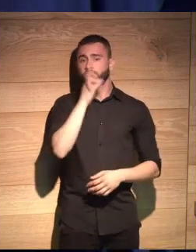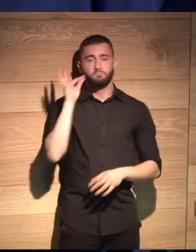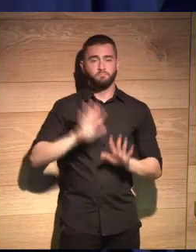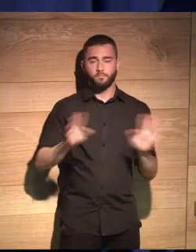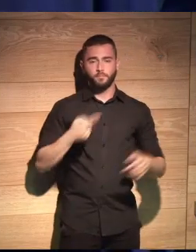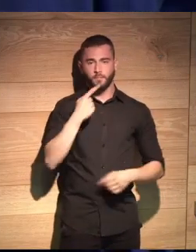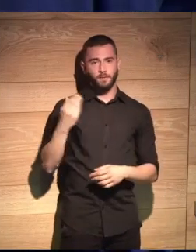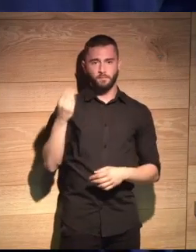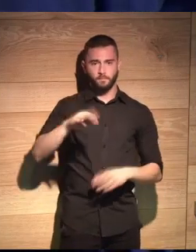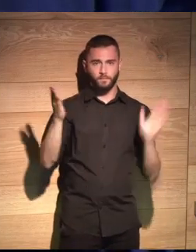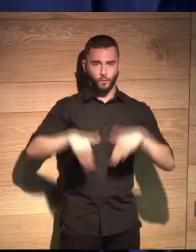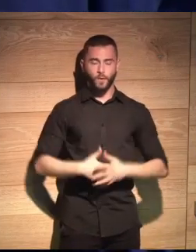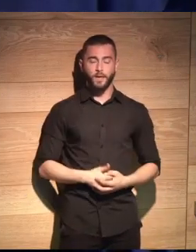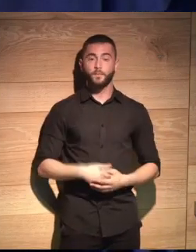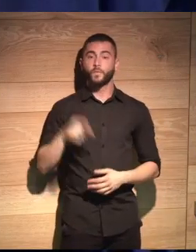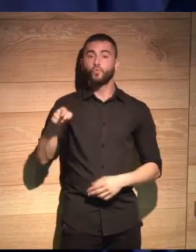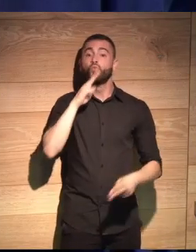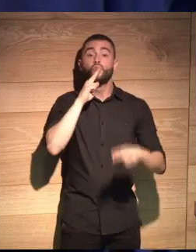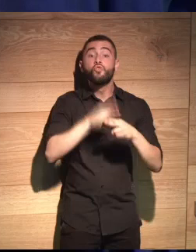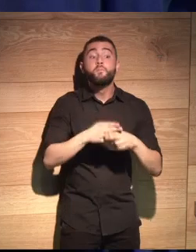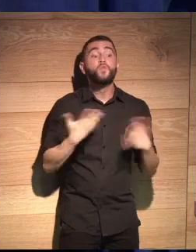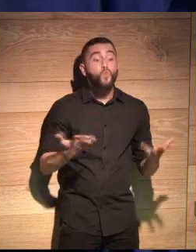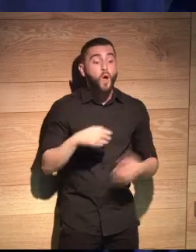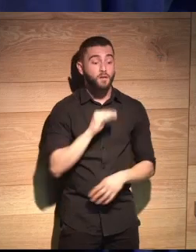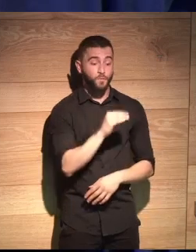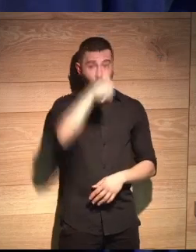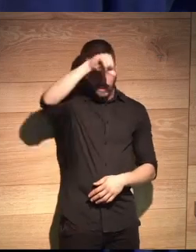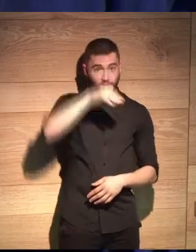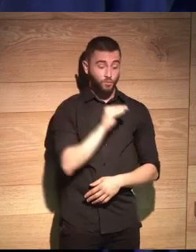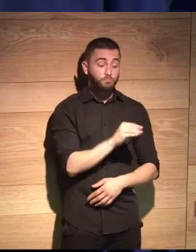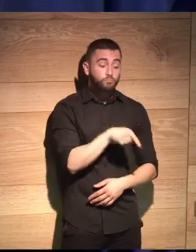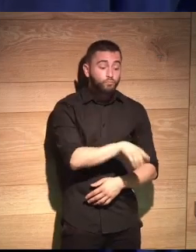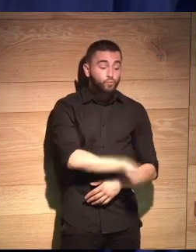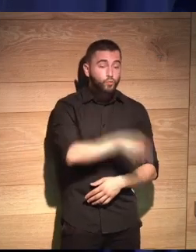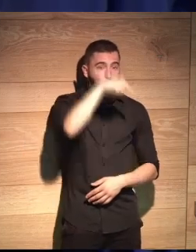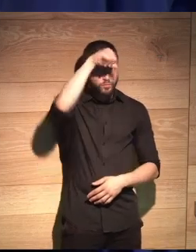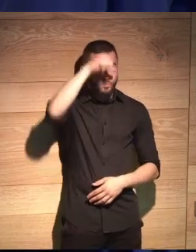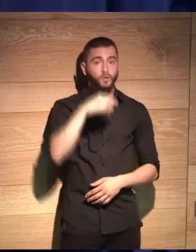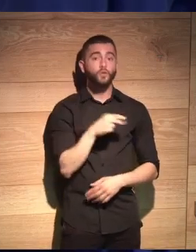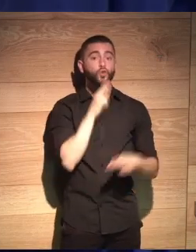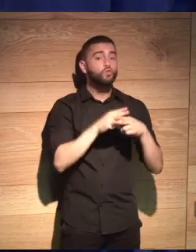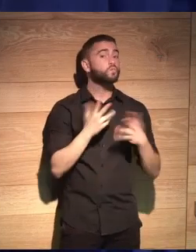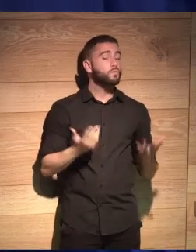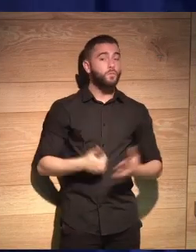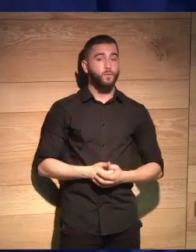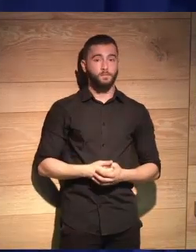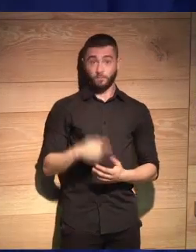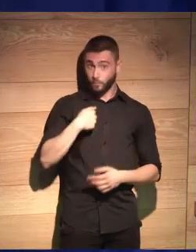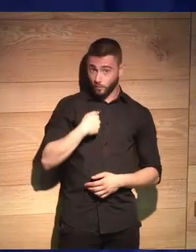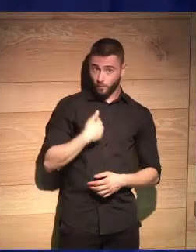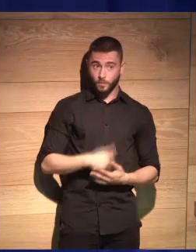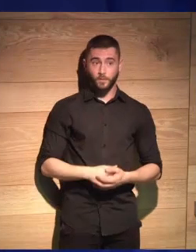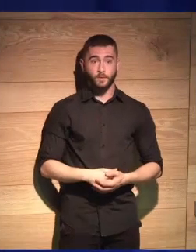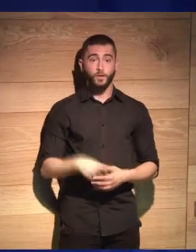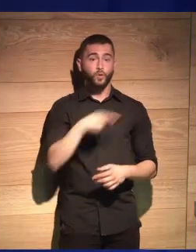más. ¿Y tú cómo te llamarías?, le pregunto al niño. ¿Yo? Él sería